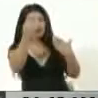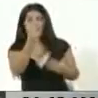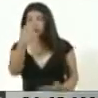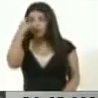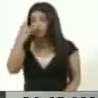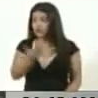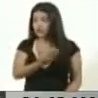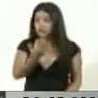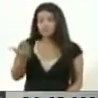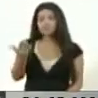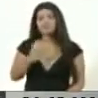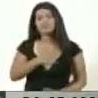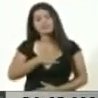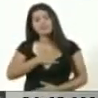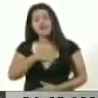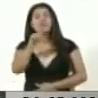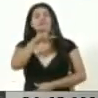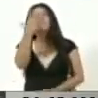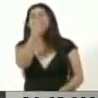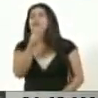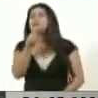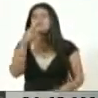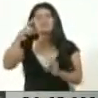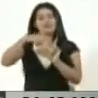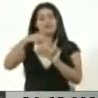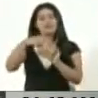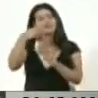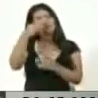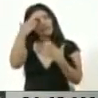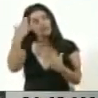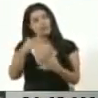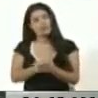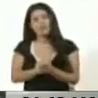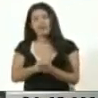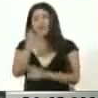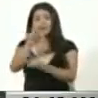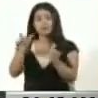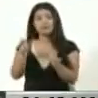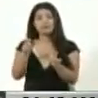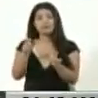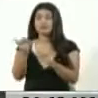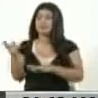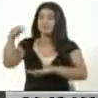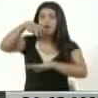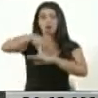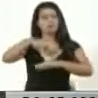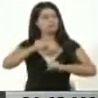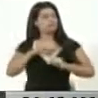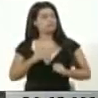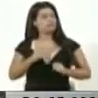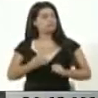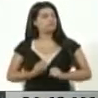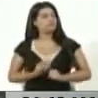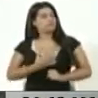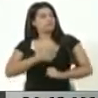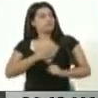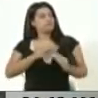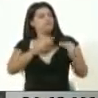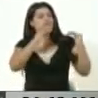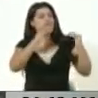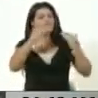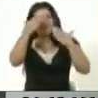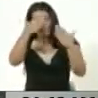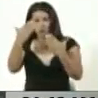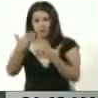toda la patria bonita que se levantó hoy, lleno de esperanza, como debemos levantarnos todos los venezolanos, ¿verdad?